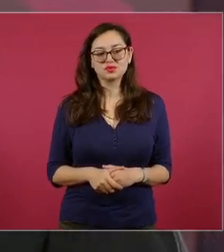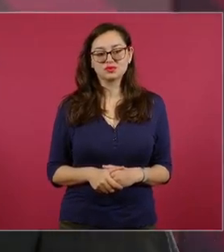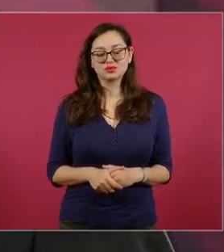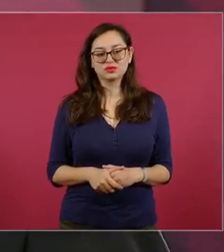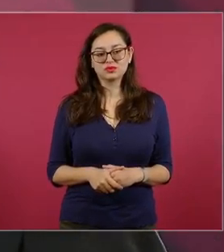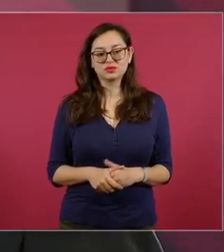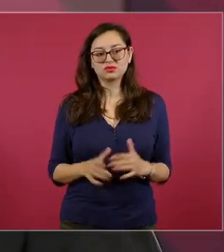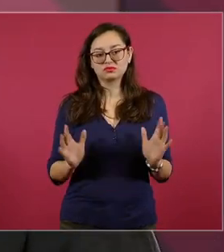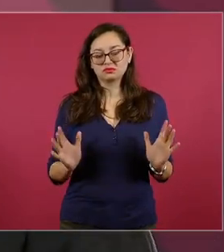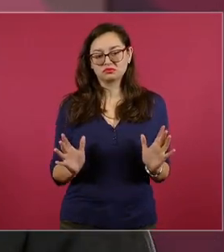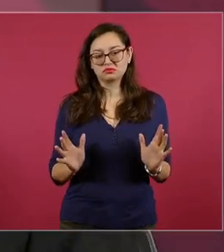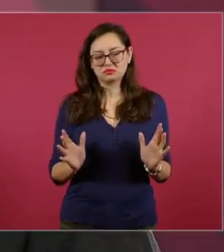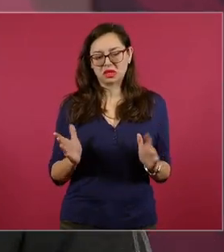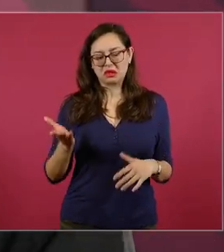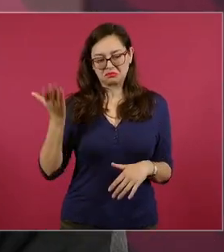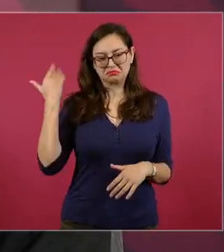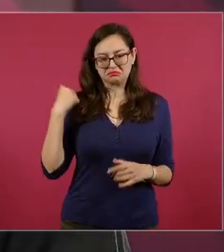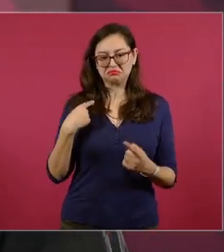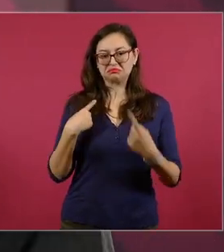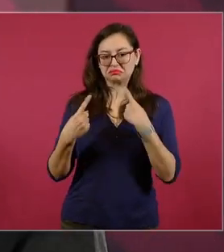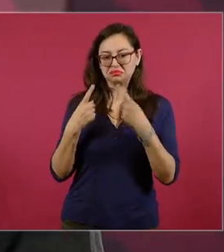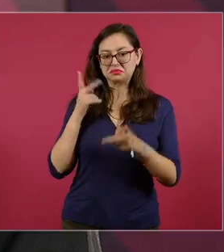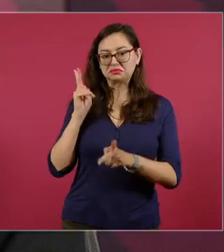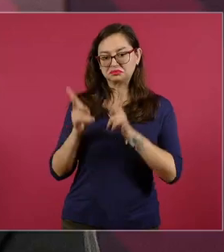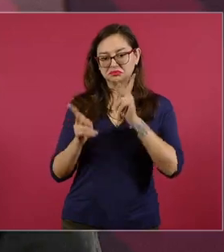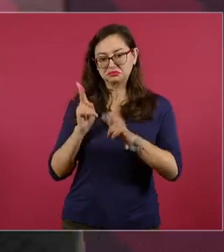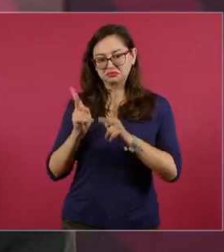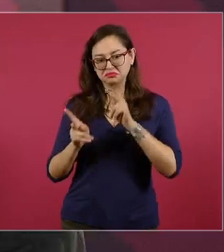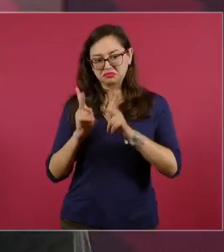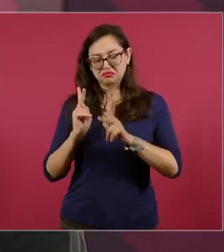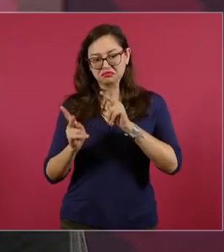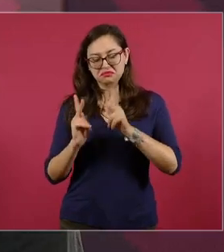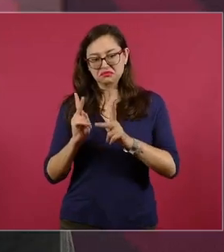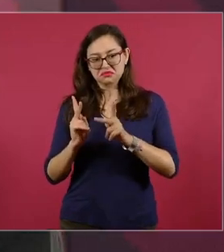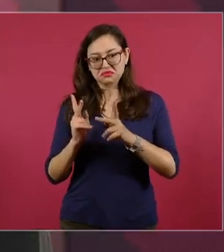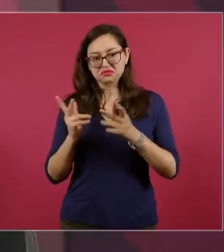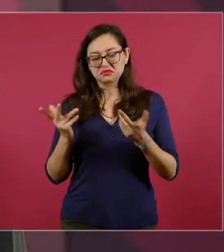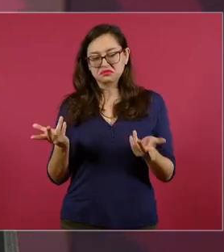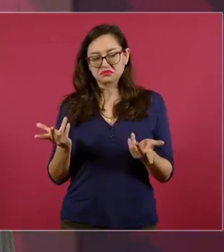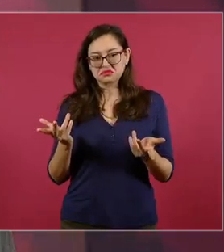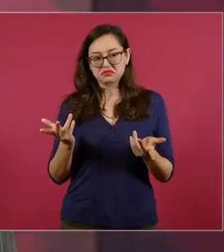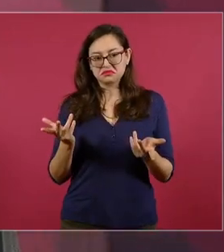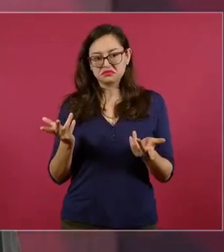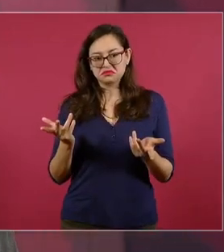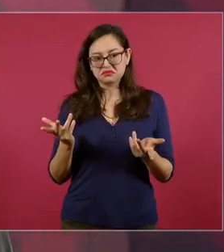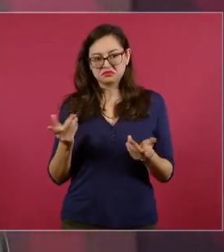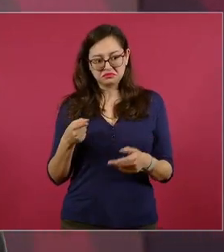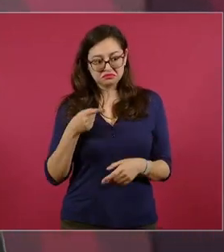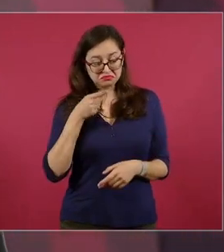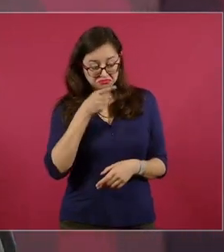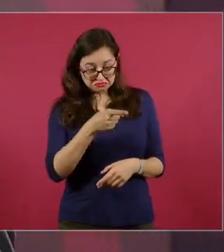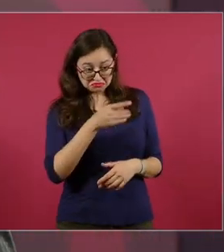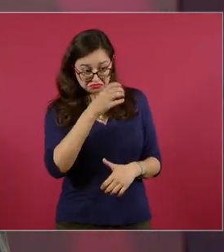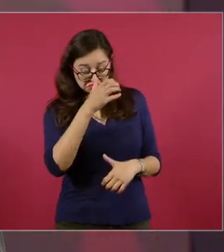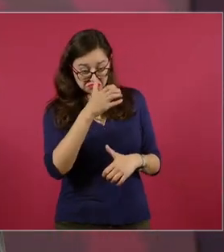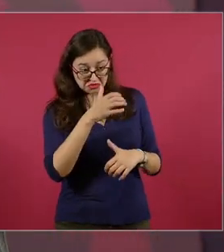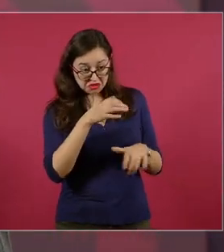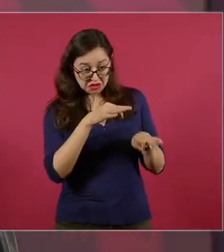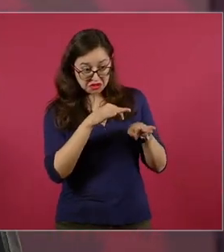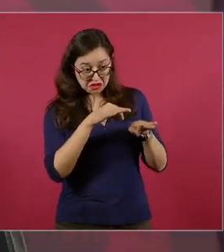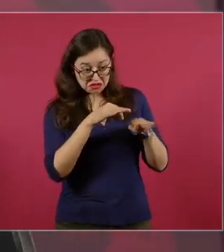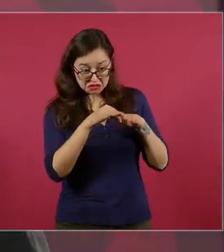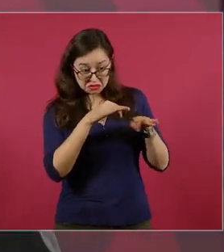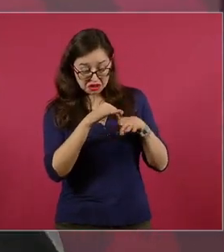no. Y ella lo razona bien, dice, usted sostiene, el